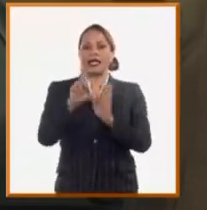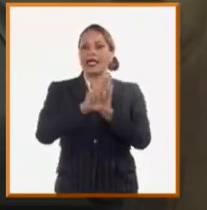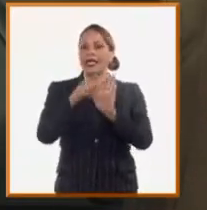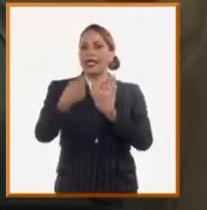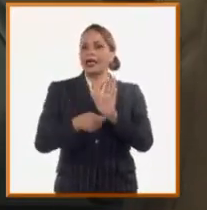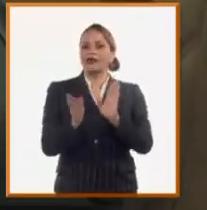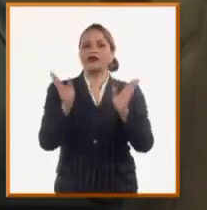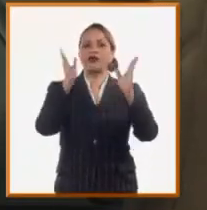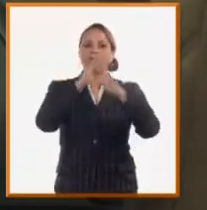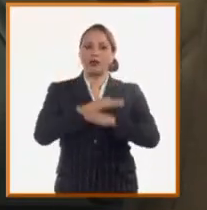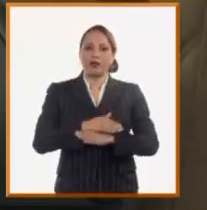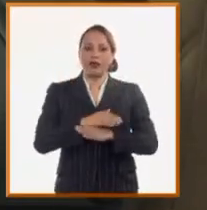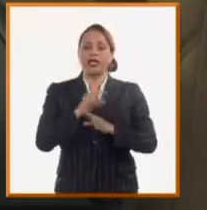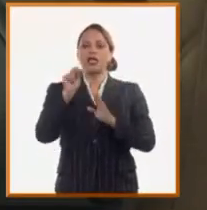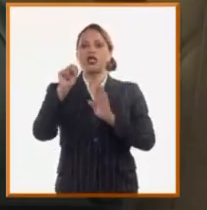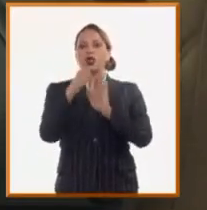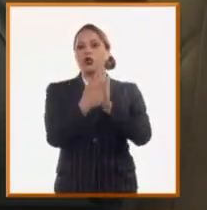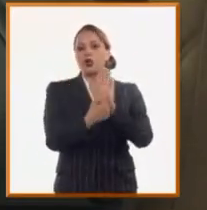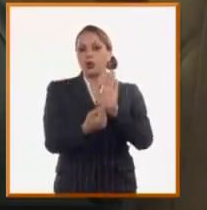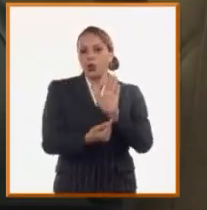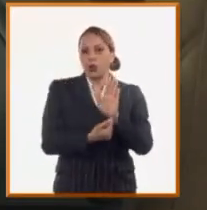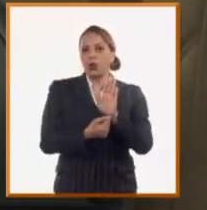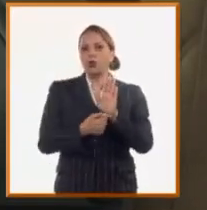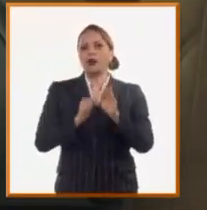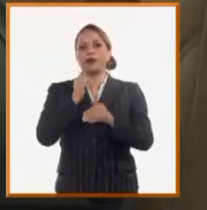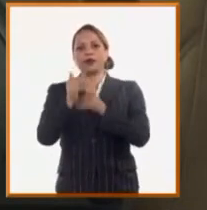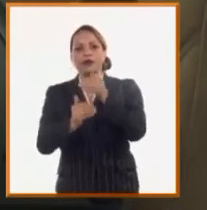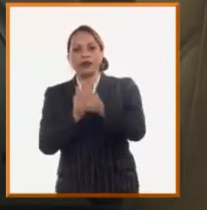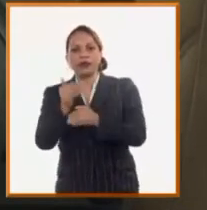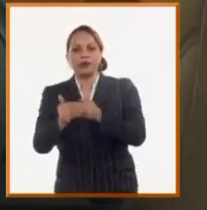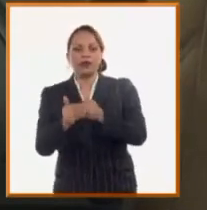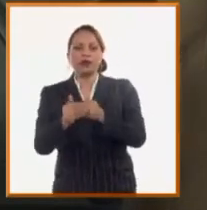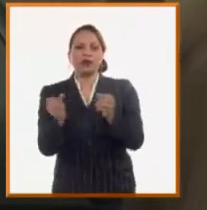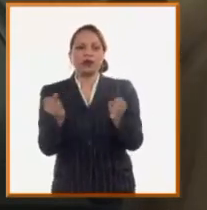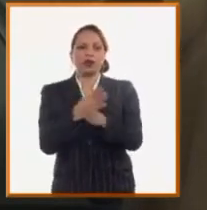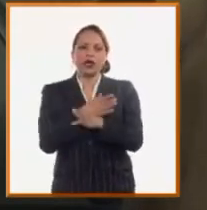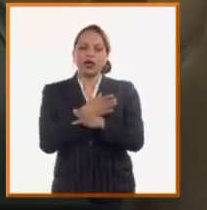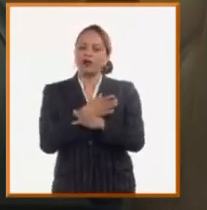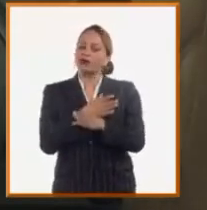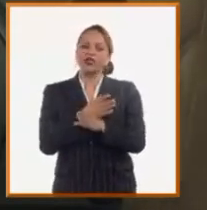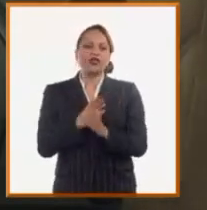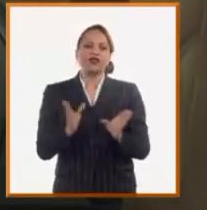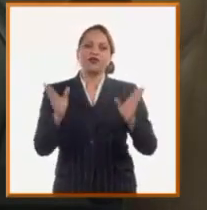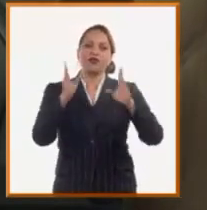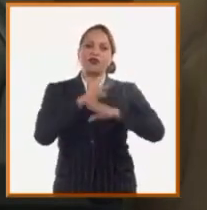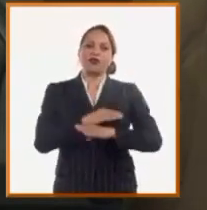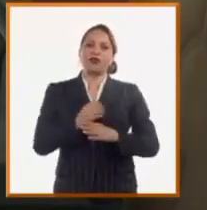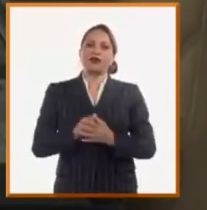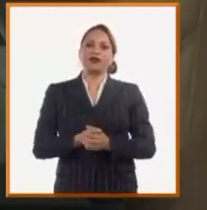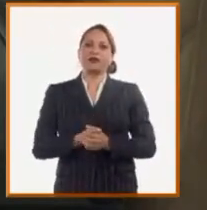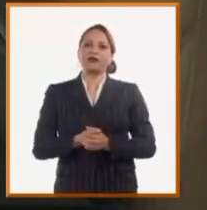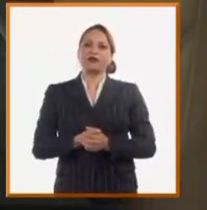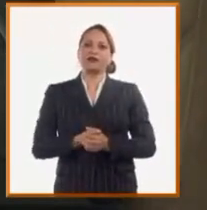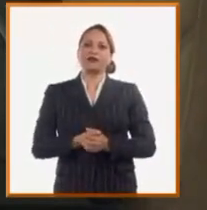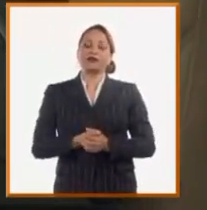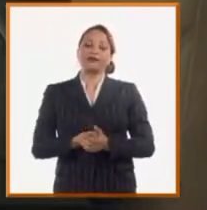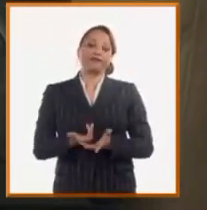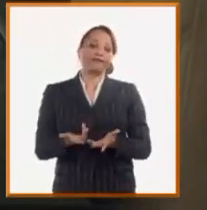y no con todas las normas, con todos los procedimientos claros y precisos para que no existieran desviaciones.